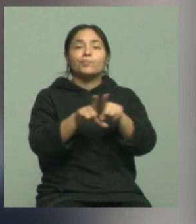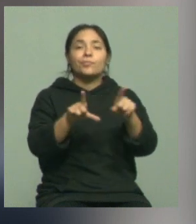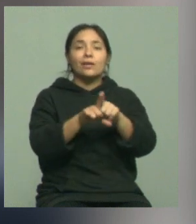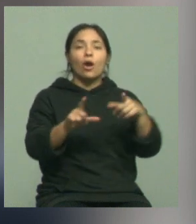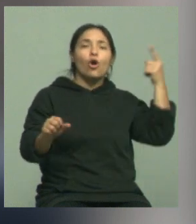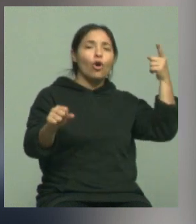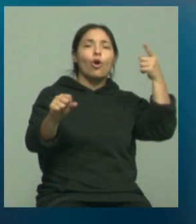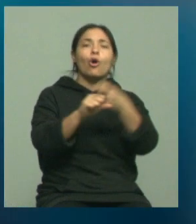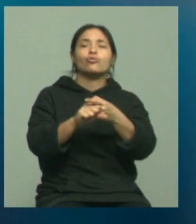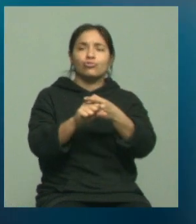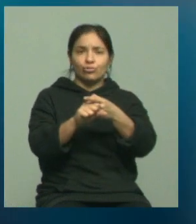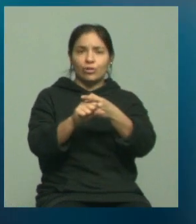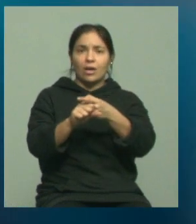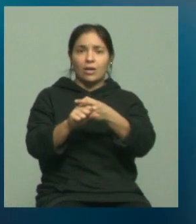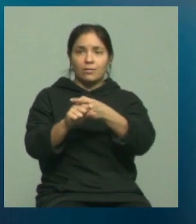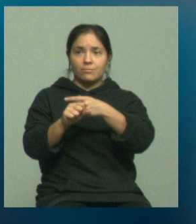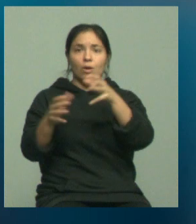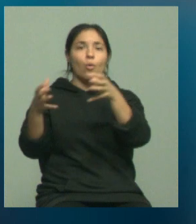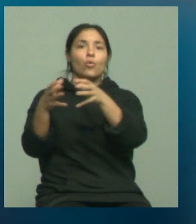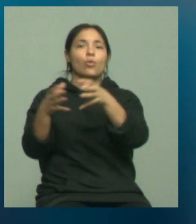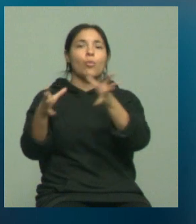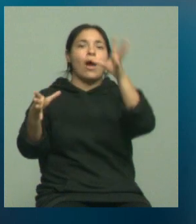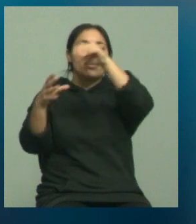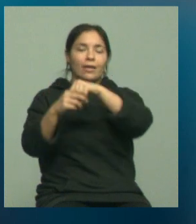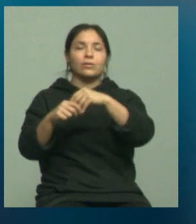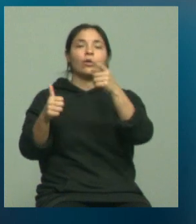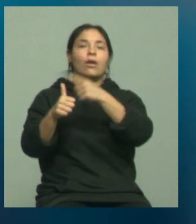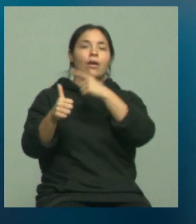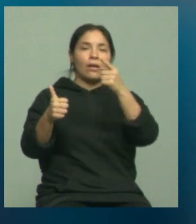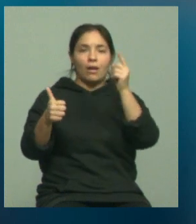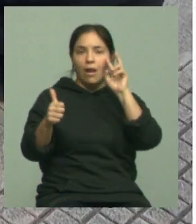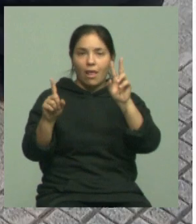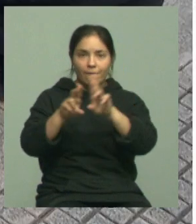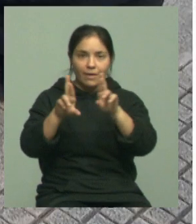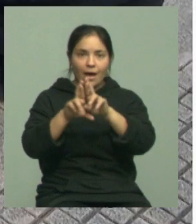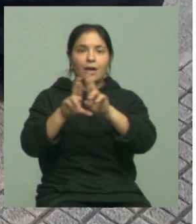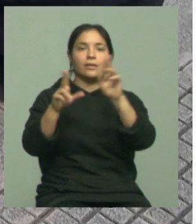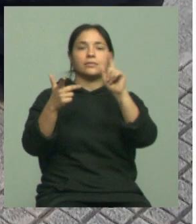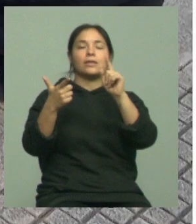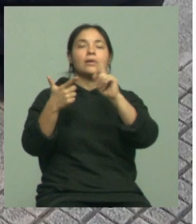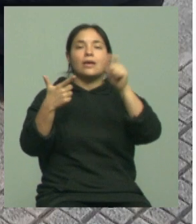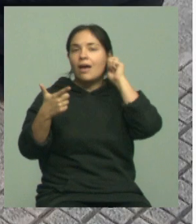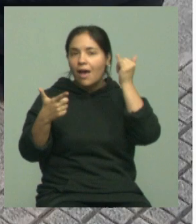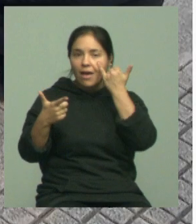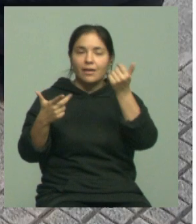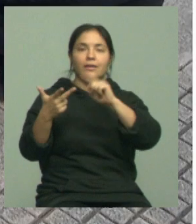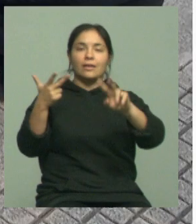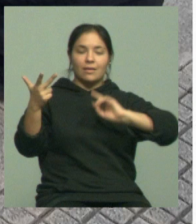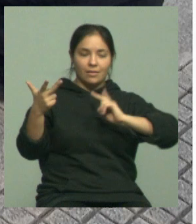sobre las personas lesbianas, las trans, homosexuales, como si detrás de ellos